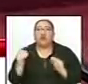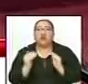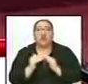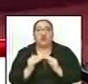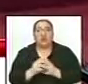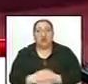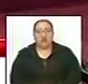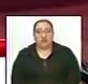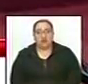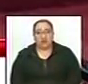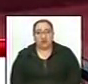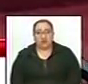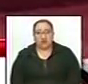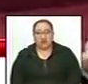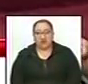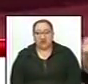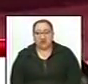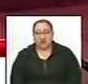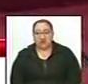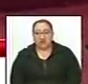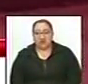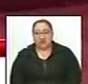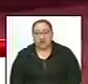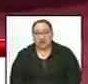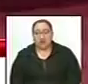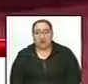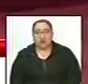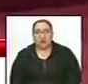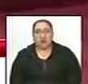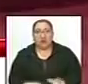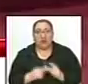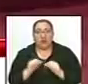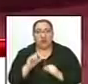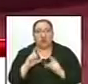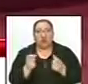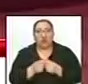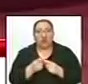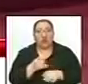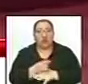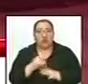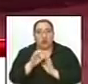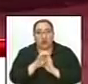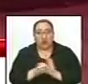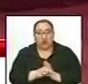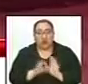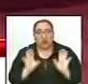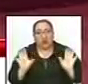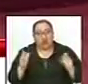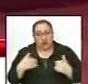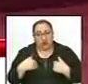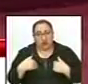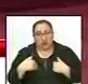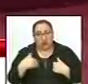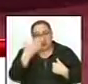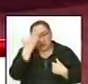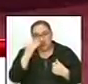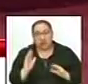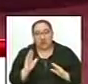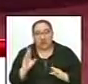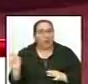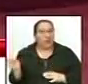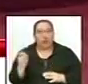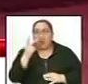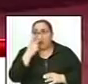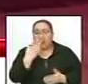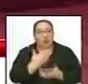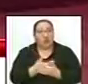domicilio. Entonces es evidente que la subcomisión de acusaciones constitucionales, y por lo menos quienes así lo consideraron, no han